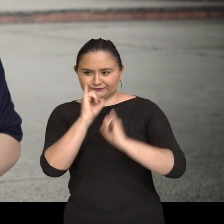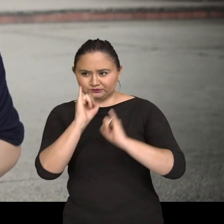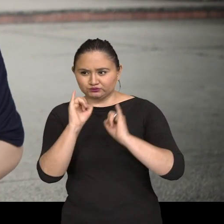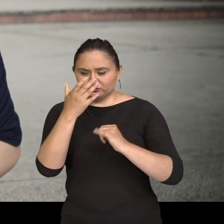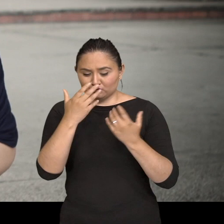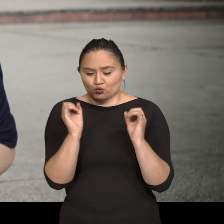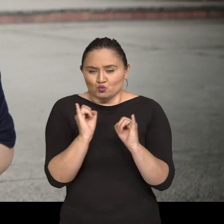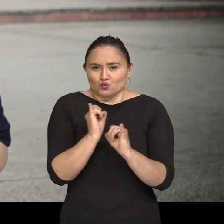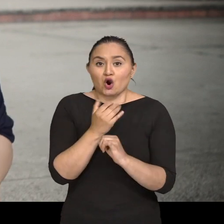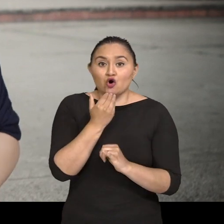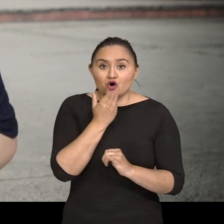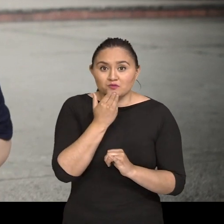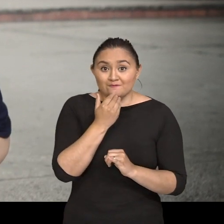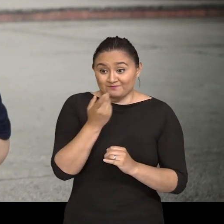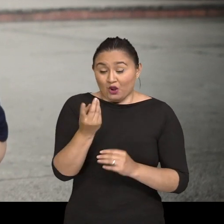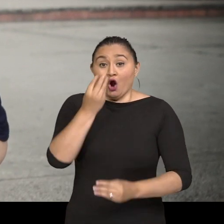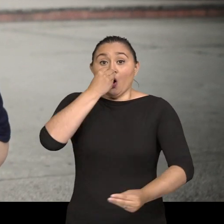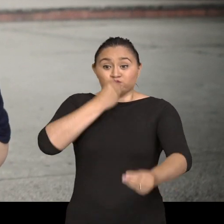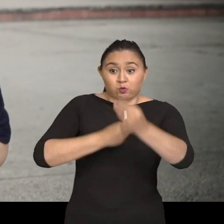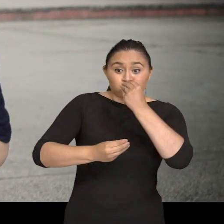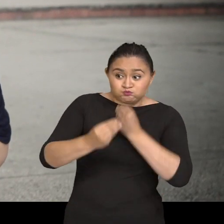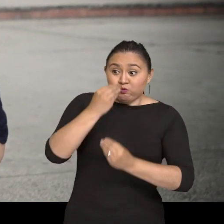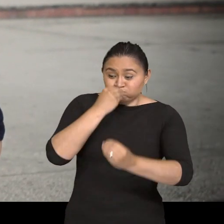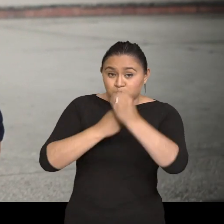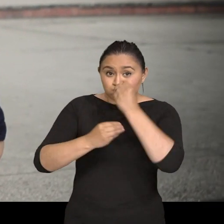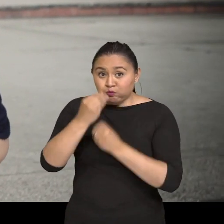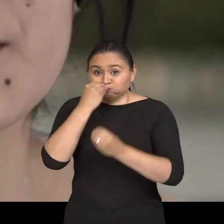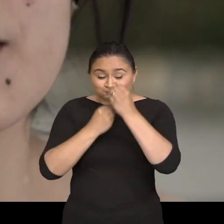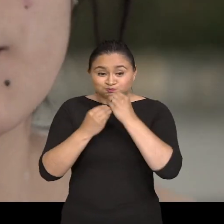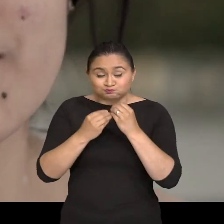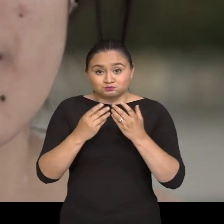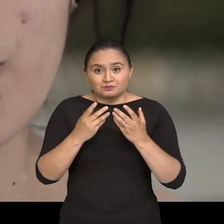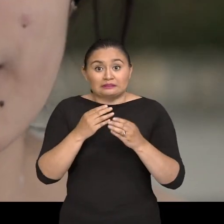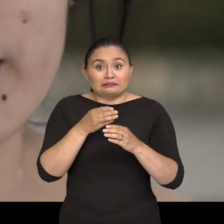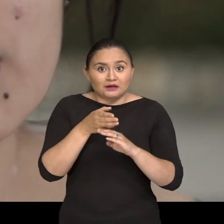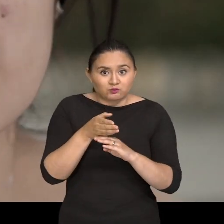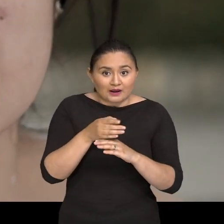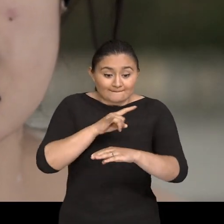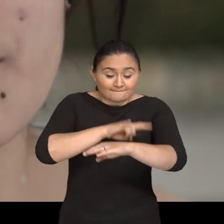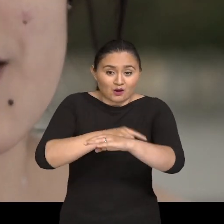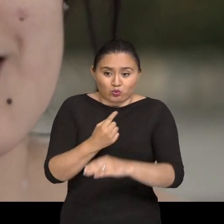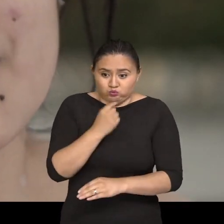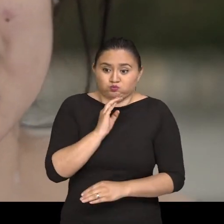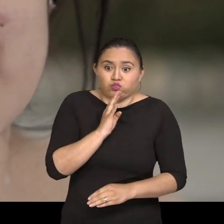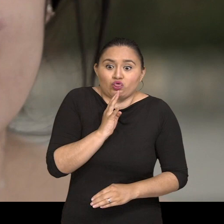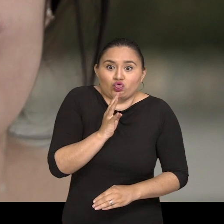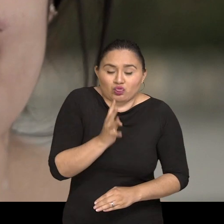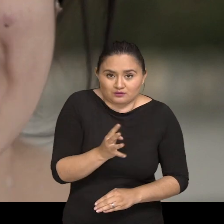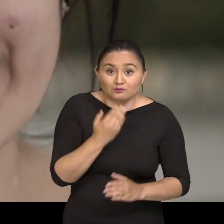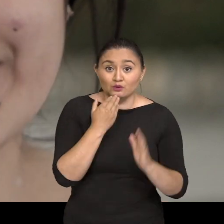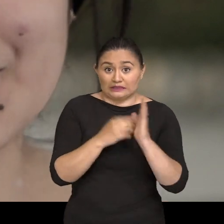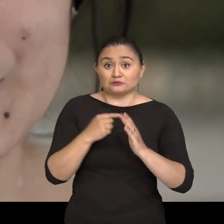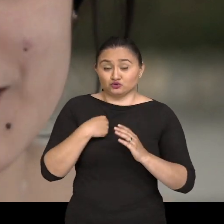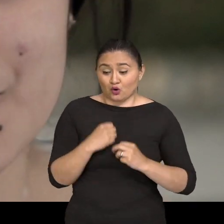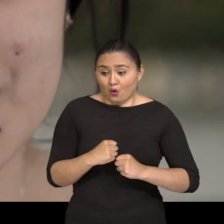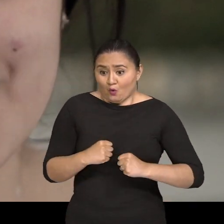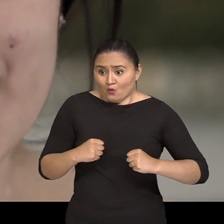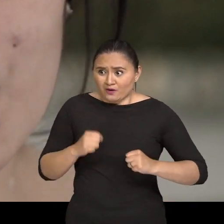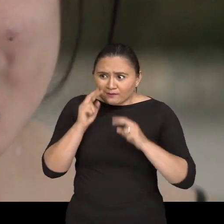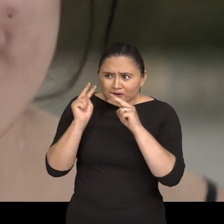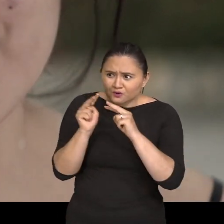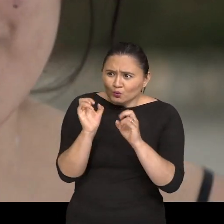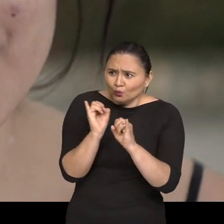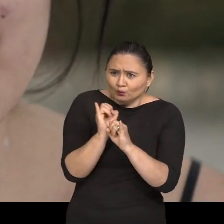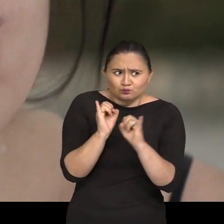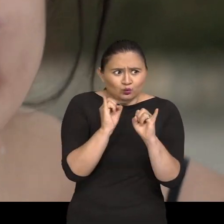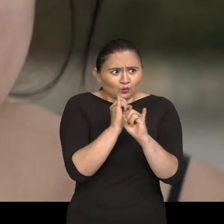todos los alimentos que ingieren que consumen buscan expulsarlos porque comencé a engordar y veía los más chinos que eran flacas y todo eso y a